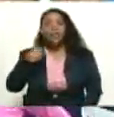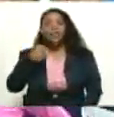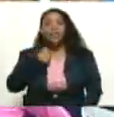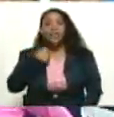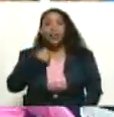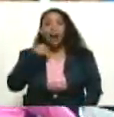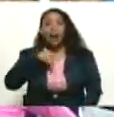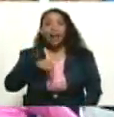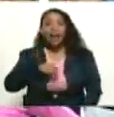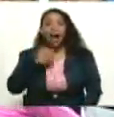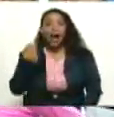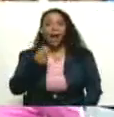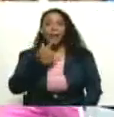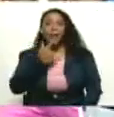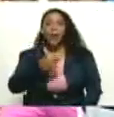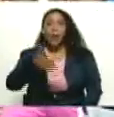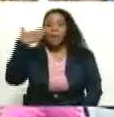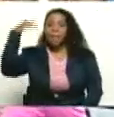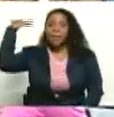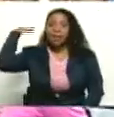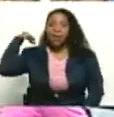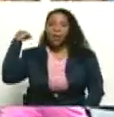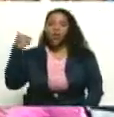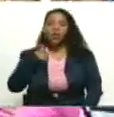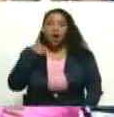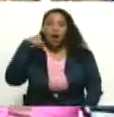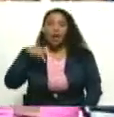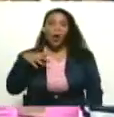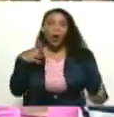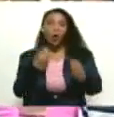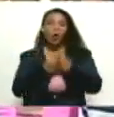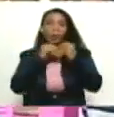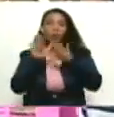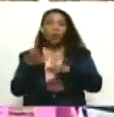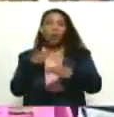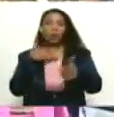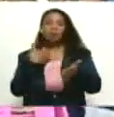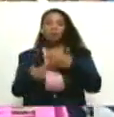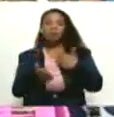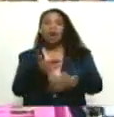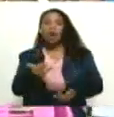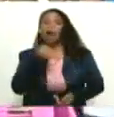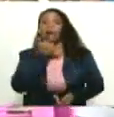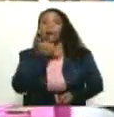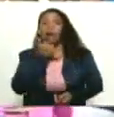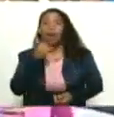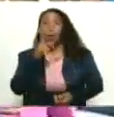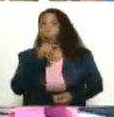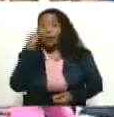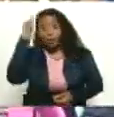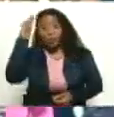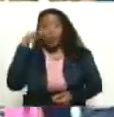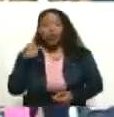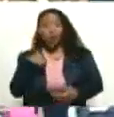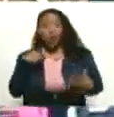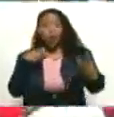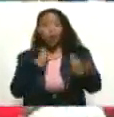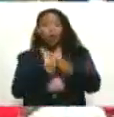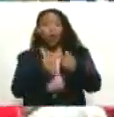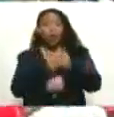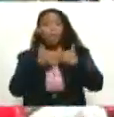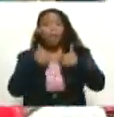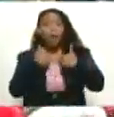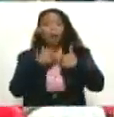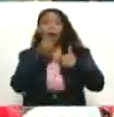estoy, como digo, como dije en estos días, yo estoy con los míos, así estén equivocados, así no tengan la razón, estaré con los míos en